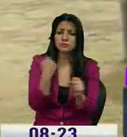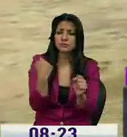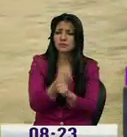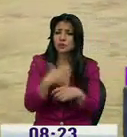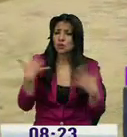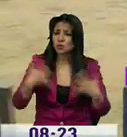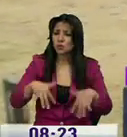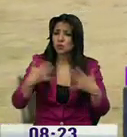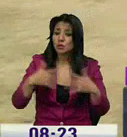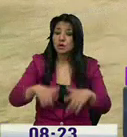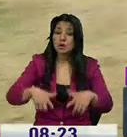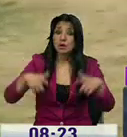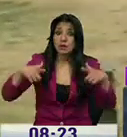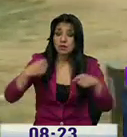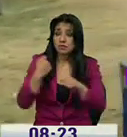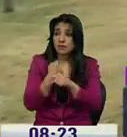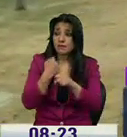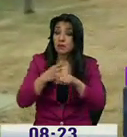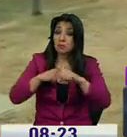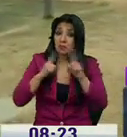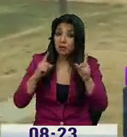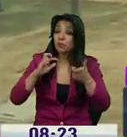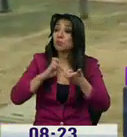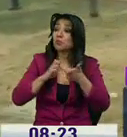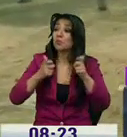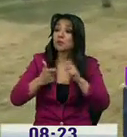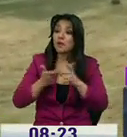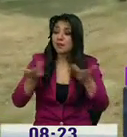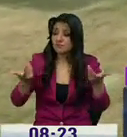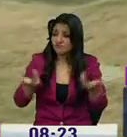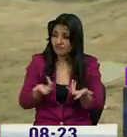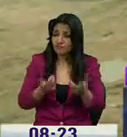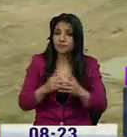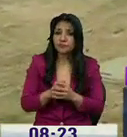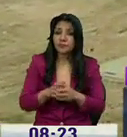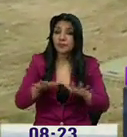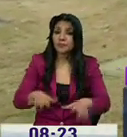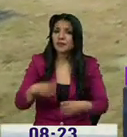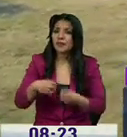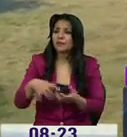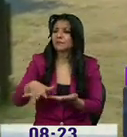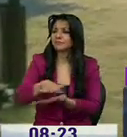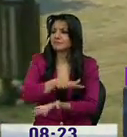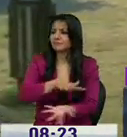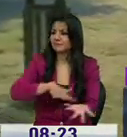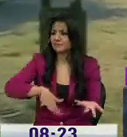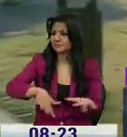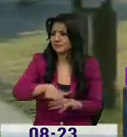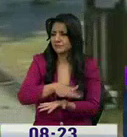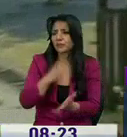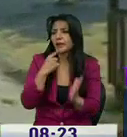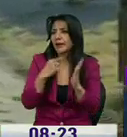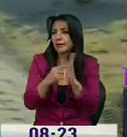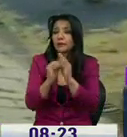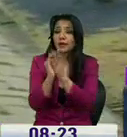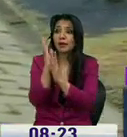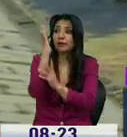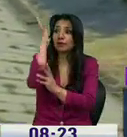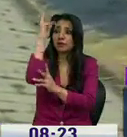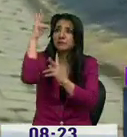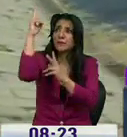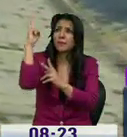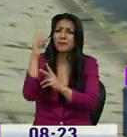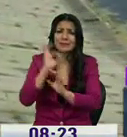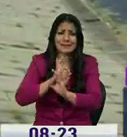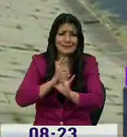absolutamente grande, pero el problema puntual es que hemos recibido una ciudad desordenada. Tú imagínate que los árboles no han sido podados